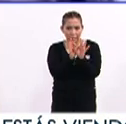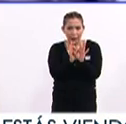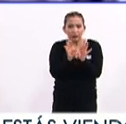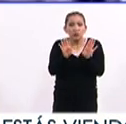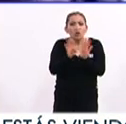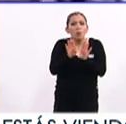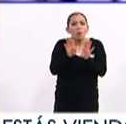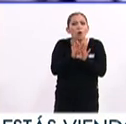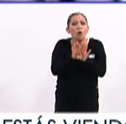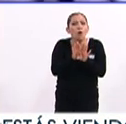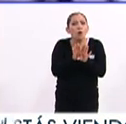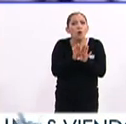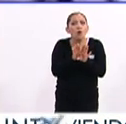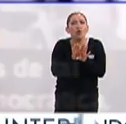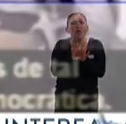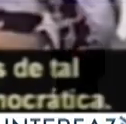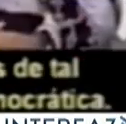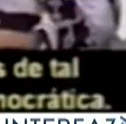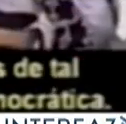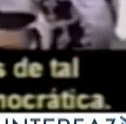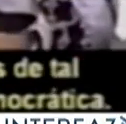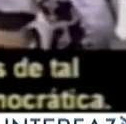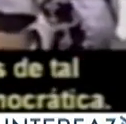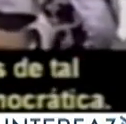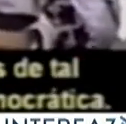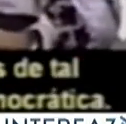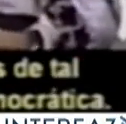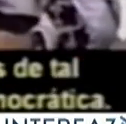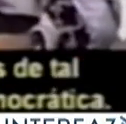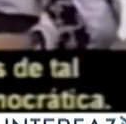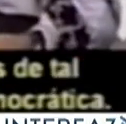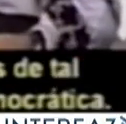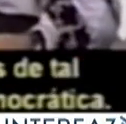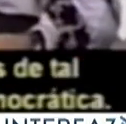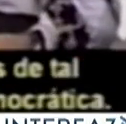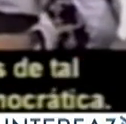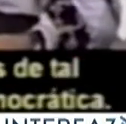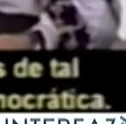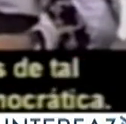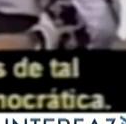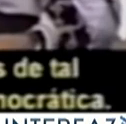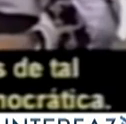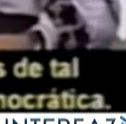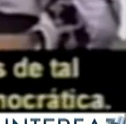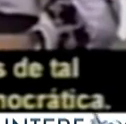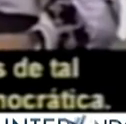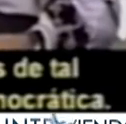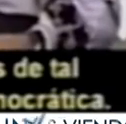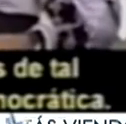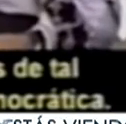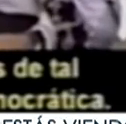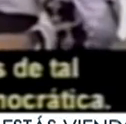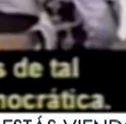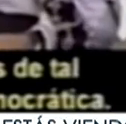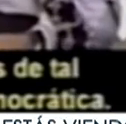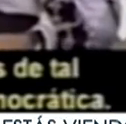se dão estas relações de tal maneira que é uma